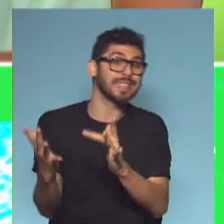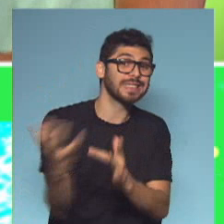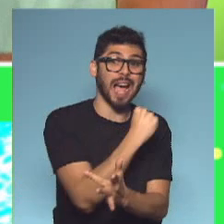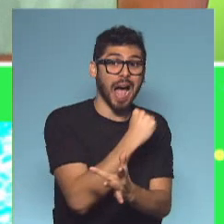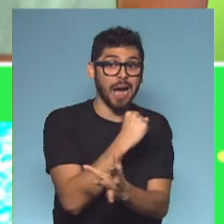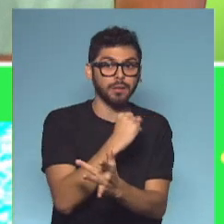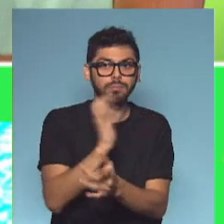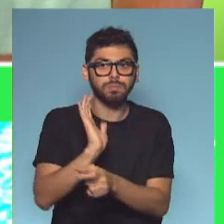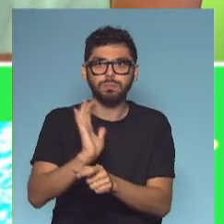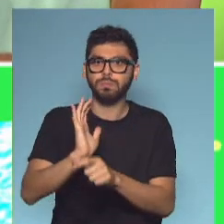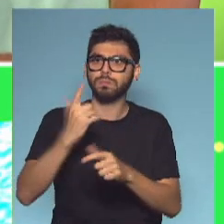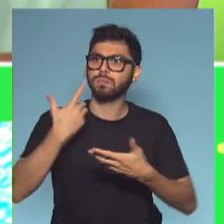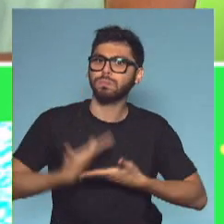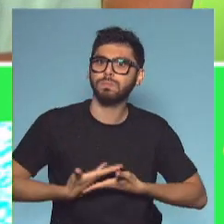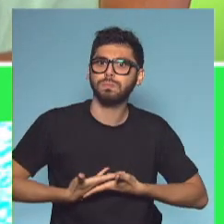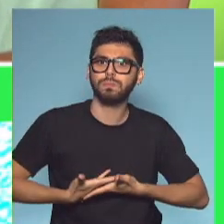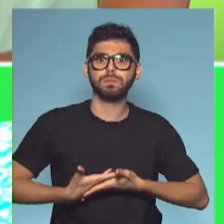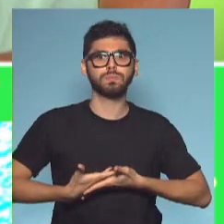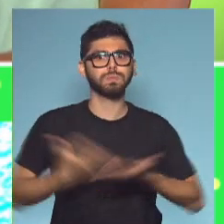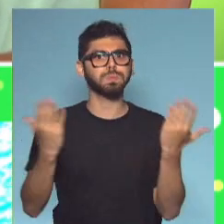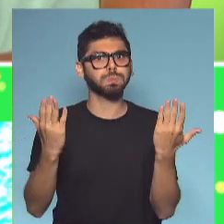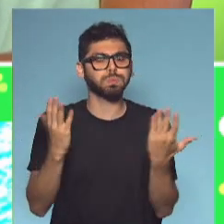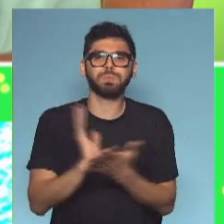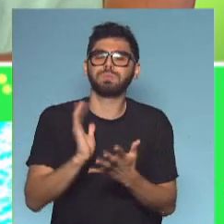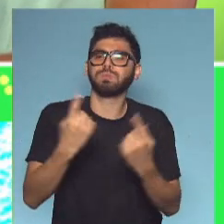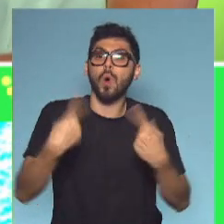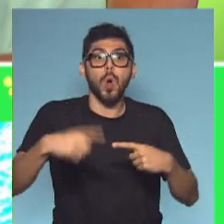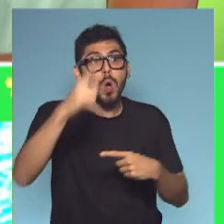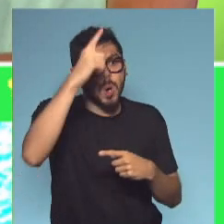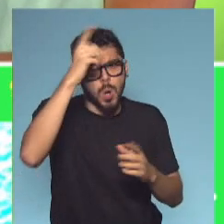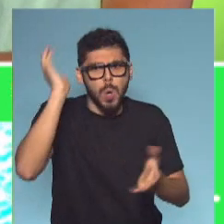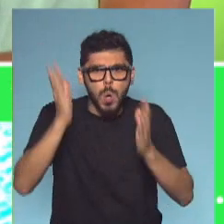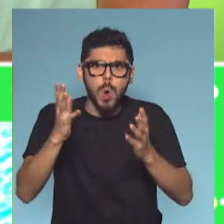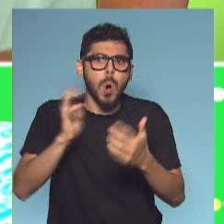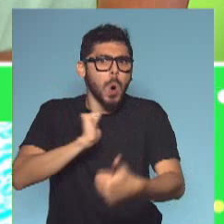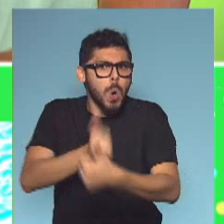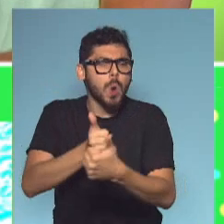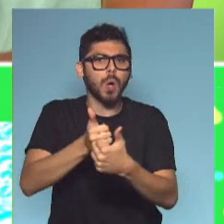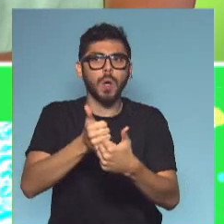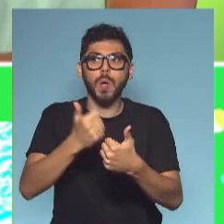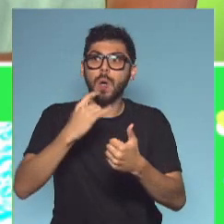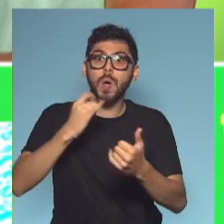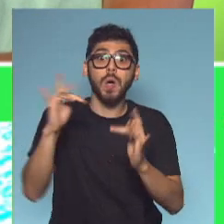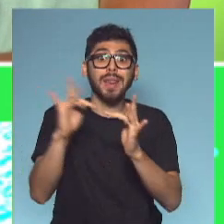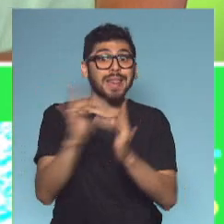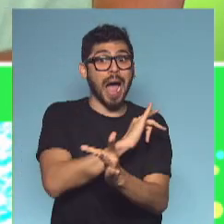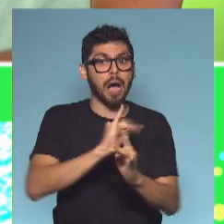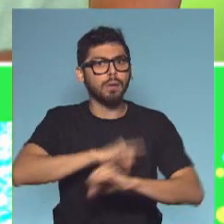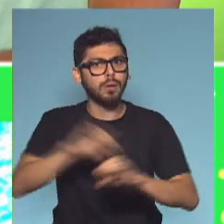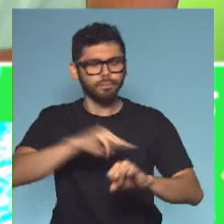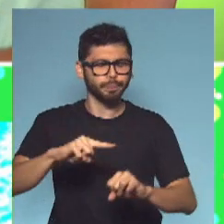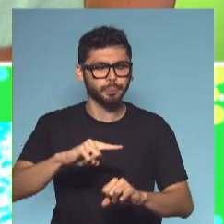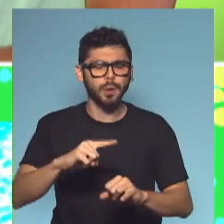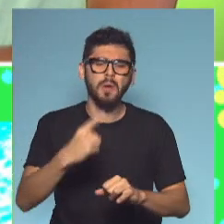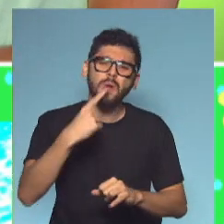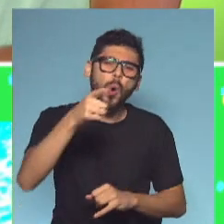con un medio que tienen para poder expresarse y comentar estos abusos que están sufriendo. Yo quiero saber cómo lo estás viviendo vos con tus amigas, con